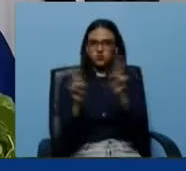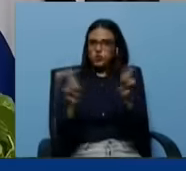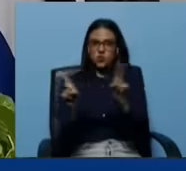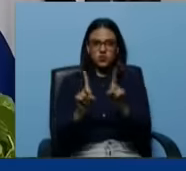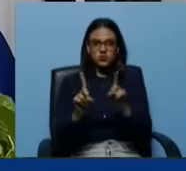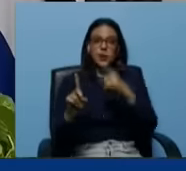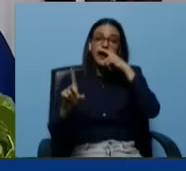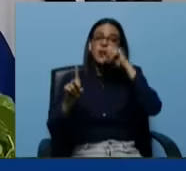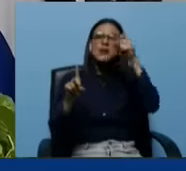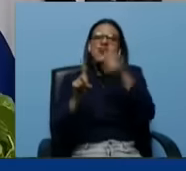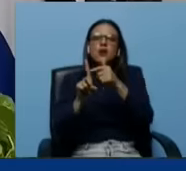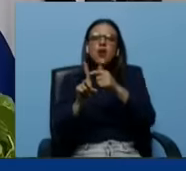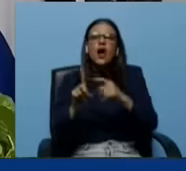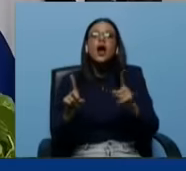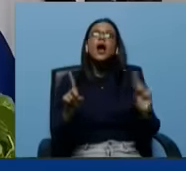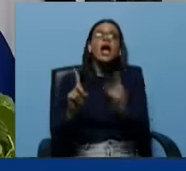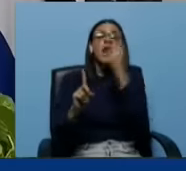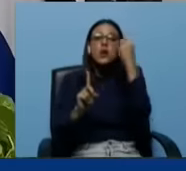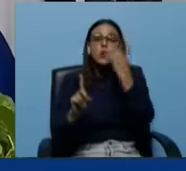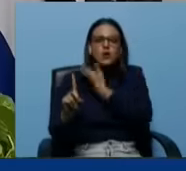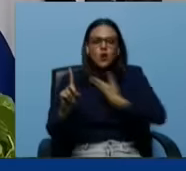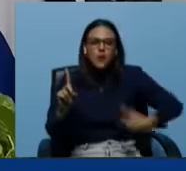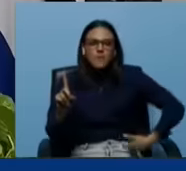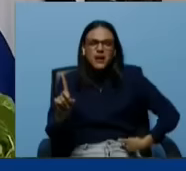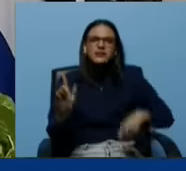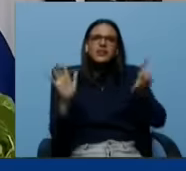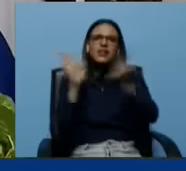Nicolás es el presidente legítimo,